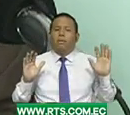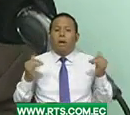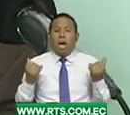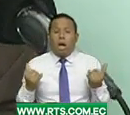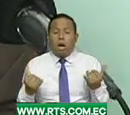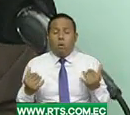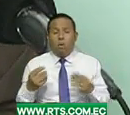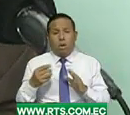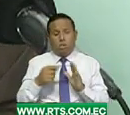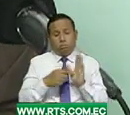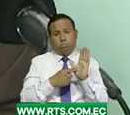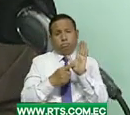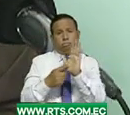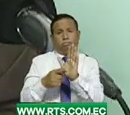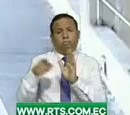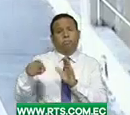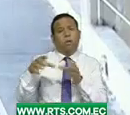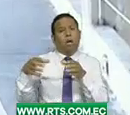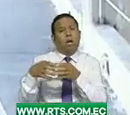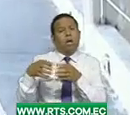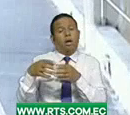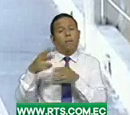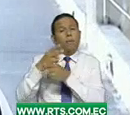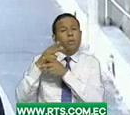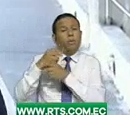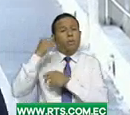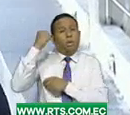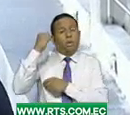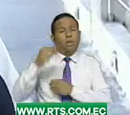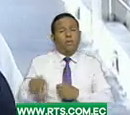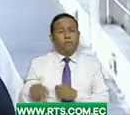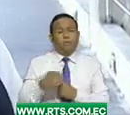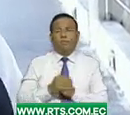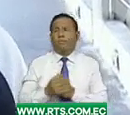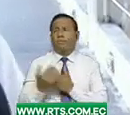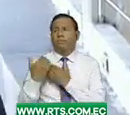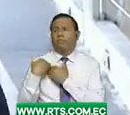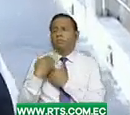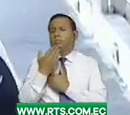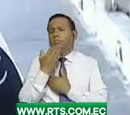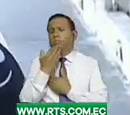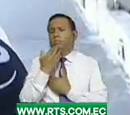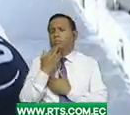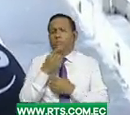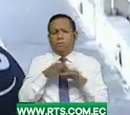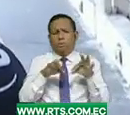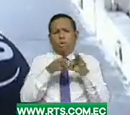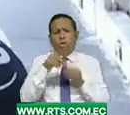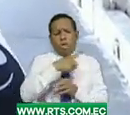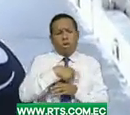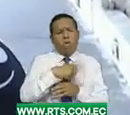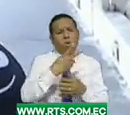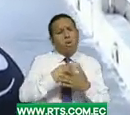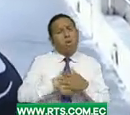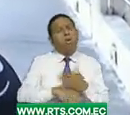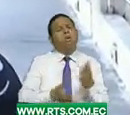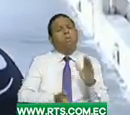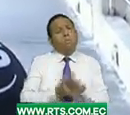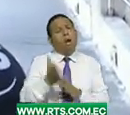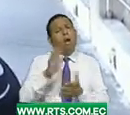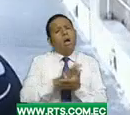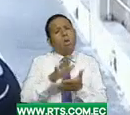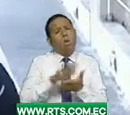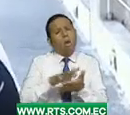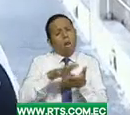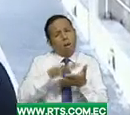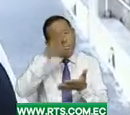de Protección de Derechos. Ellos deberían pensar mejor y tener a sus hijos estudiando y en buen cuidado, porque ellos son